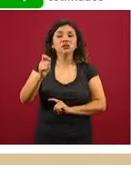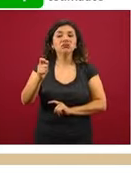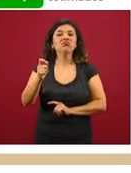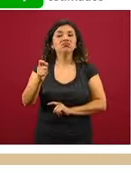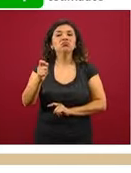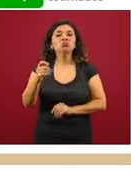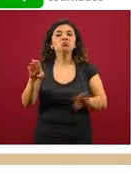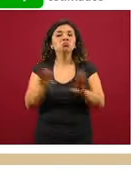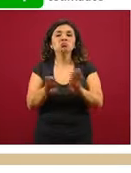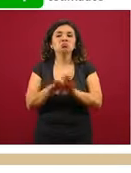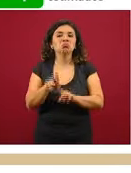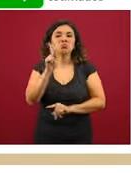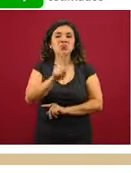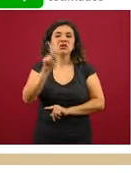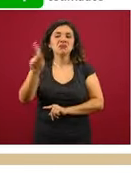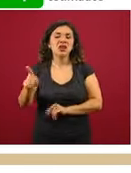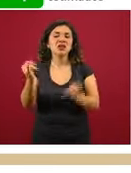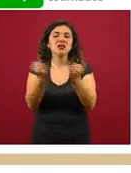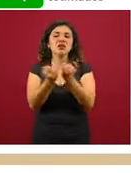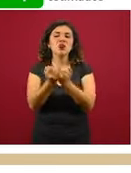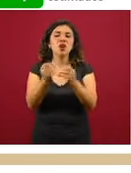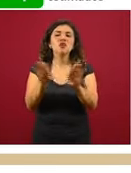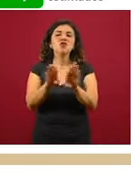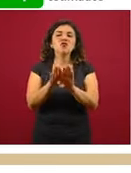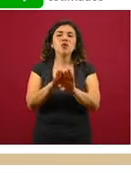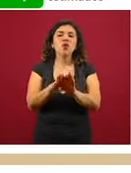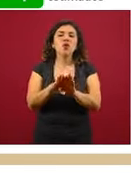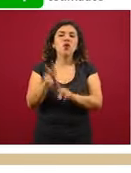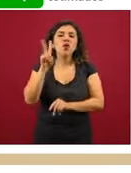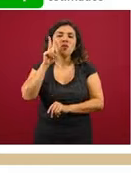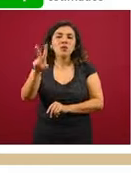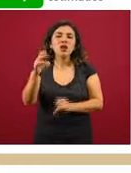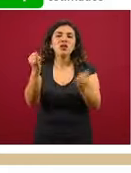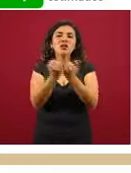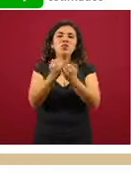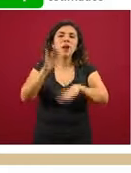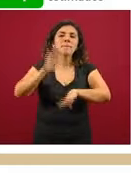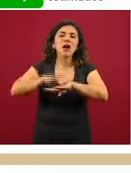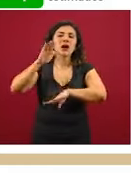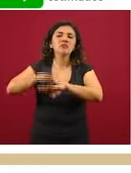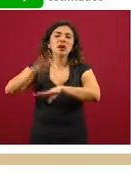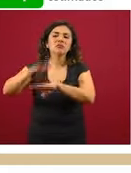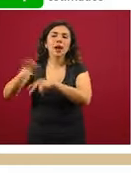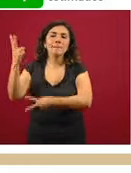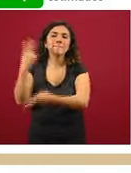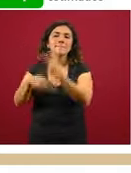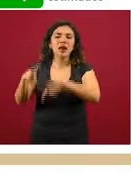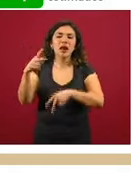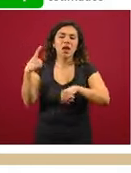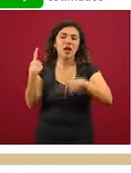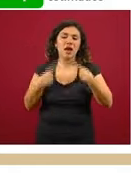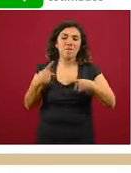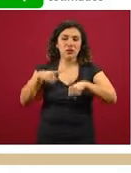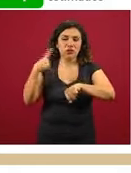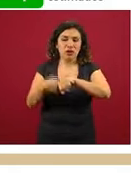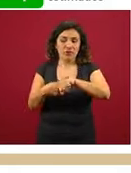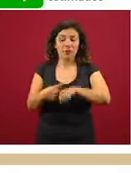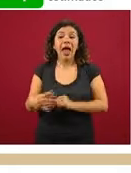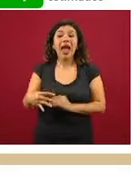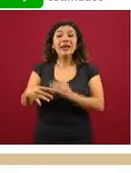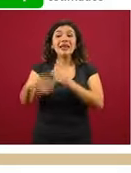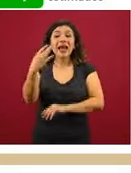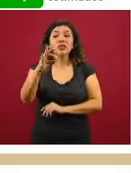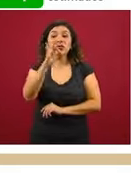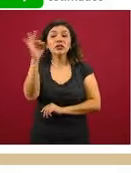prácticamente se comporta de la misma manera o a la par de cómo se van también incrementando los casos.